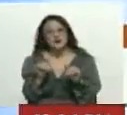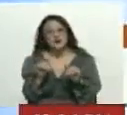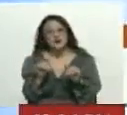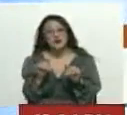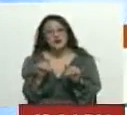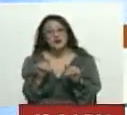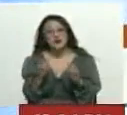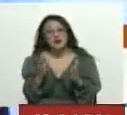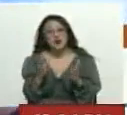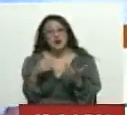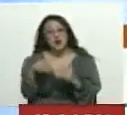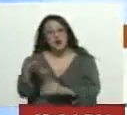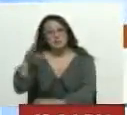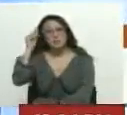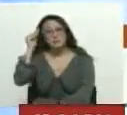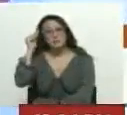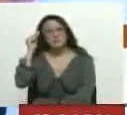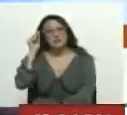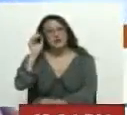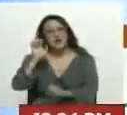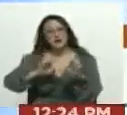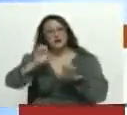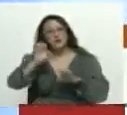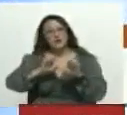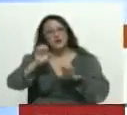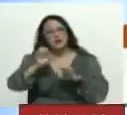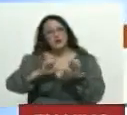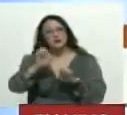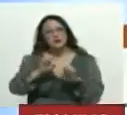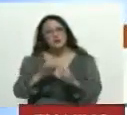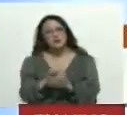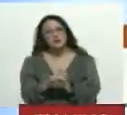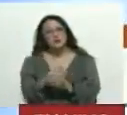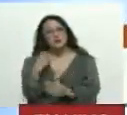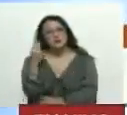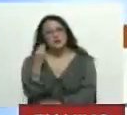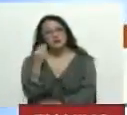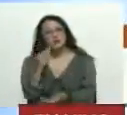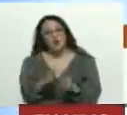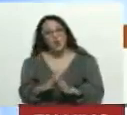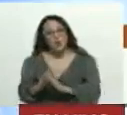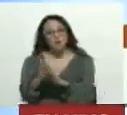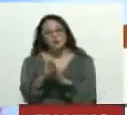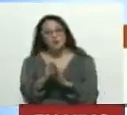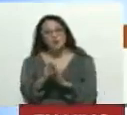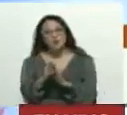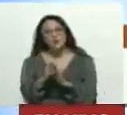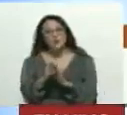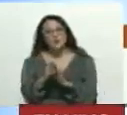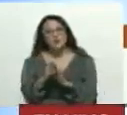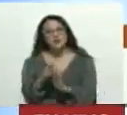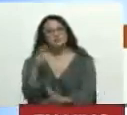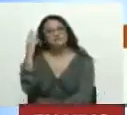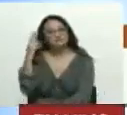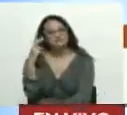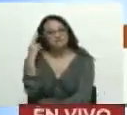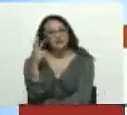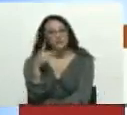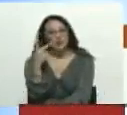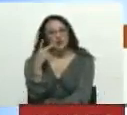a comprender a estudiar a reflexionar creo que las comunas es la reflexión política